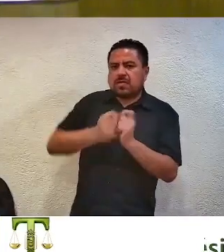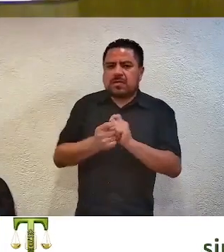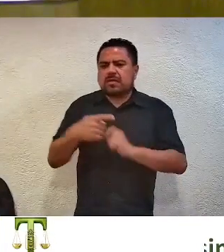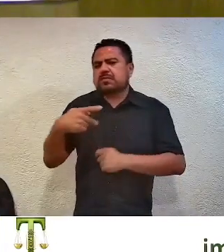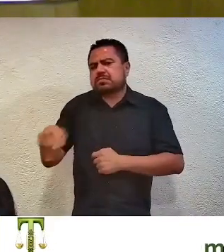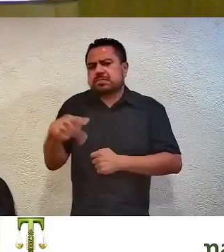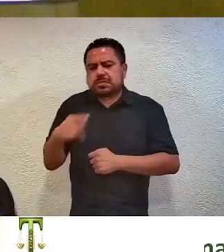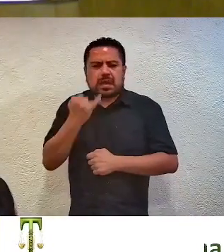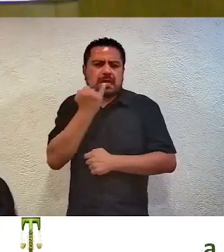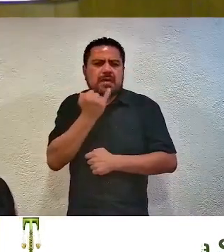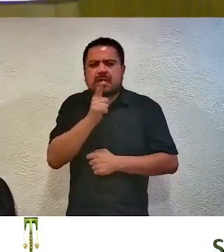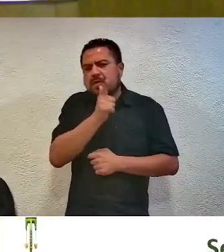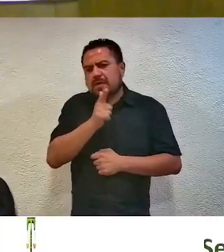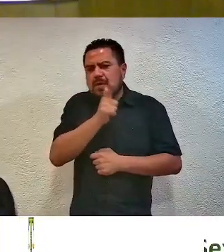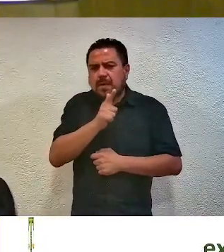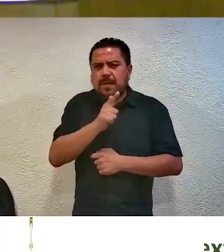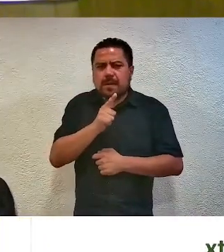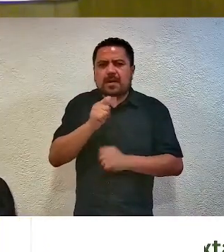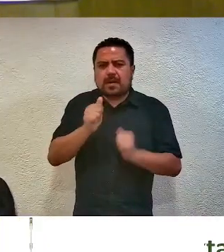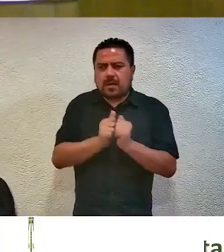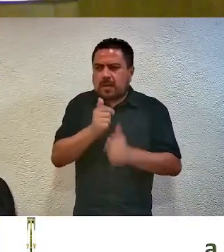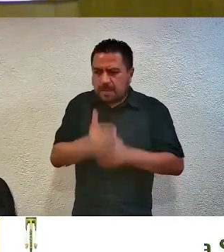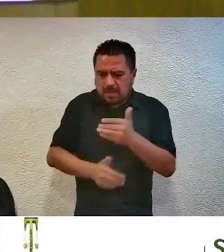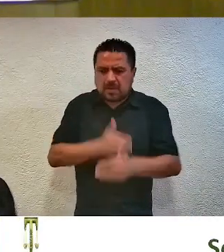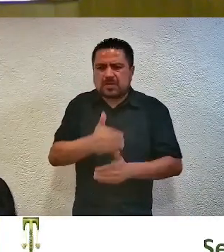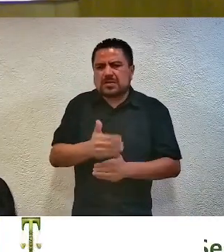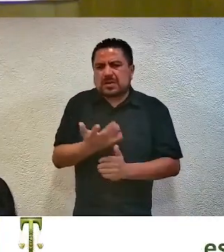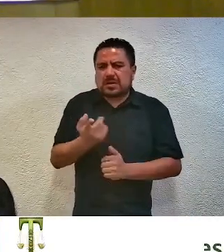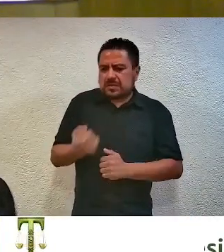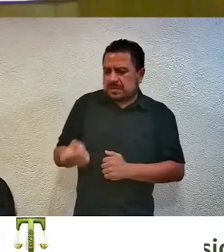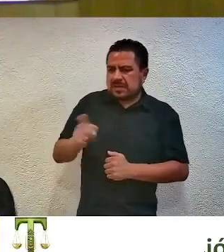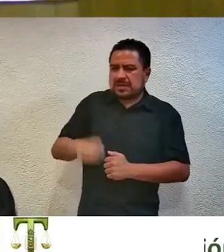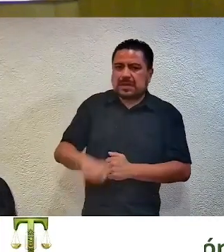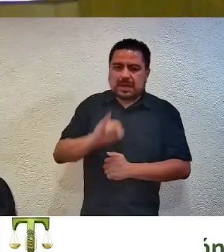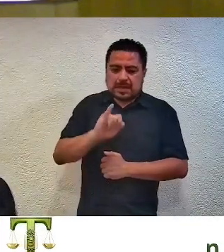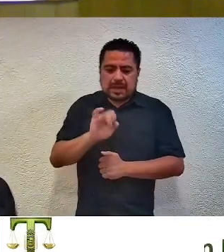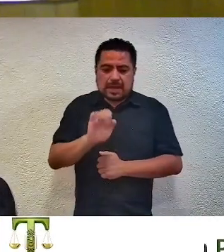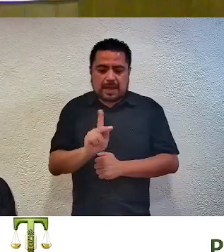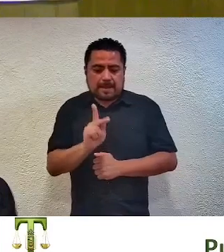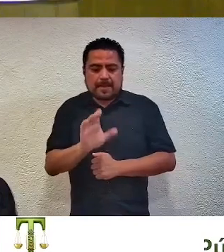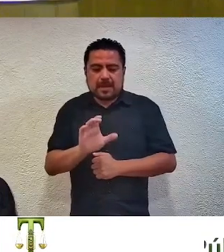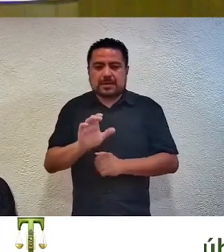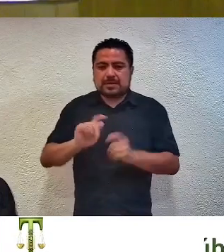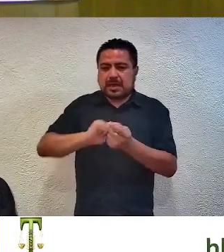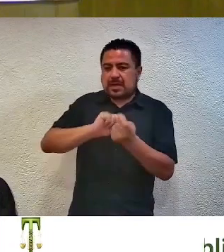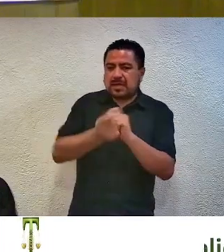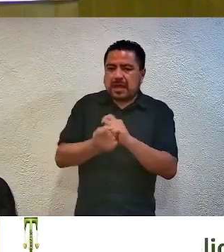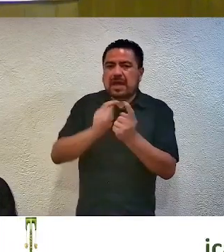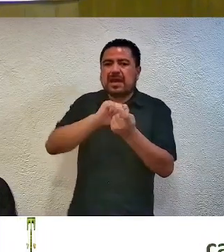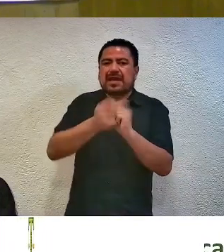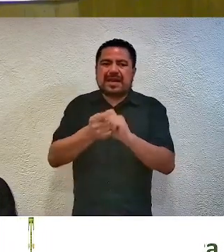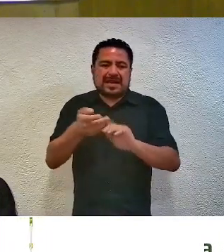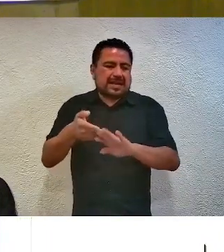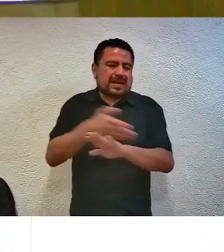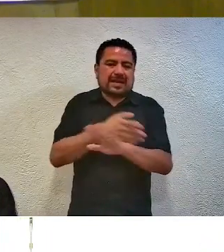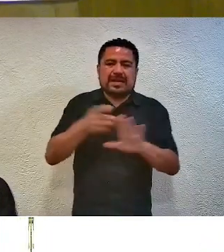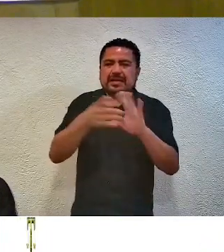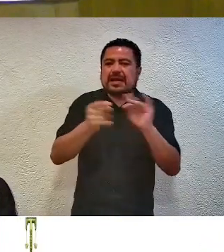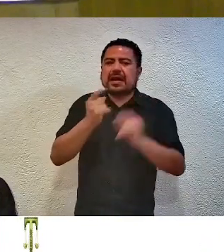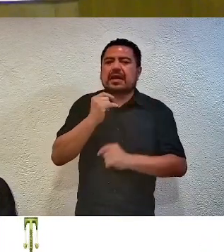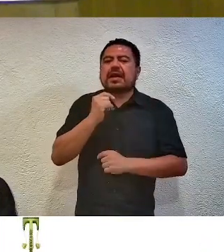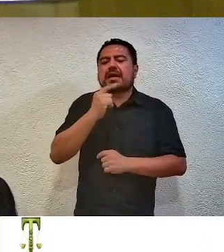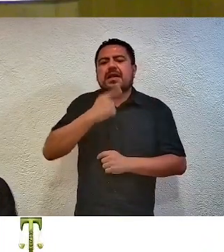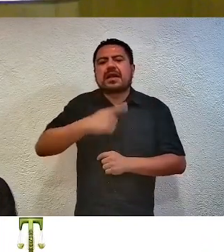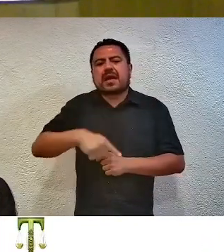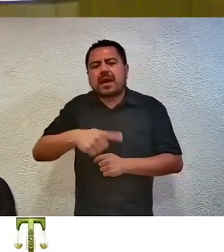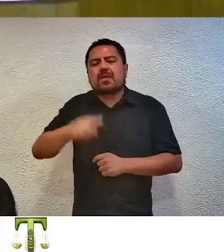cualquier resolución recaída a un proceso jurisdiccional, se ordena al Instituto Electoral la traducción del punto anterior en los idiomas náhuatl,